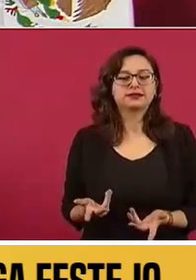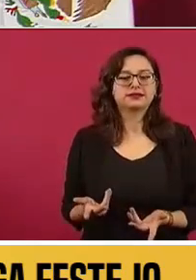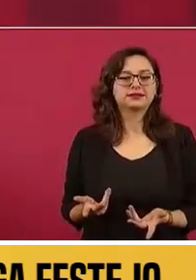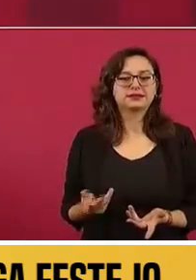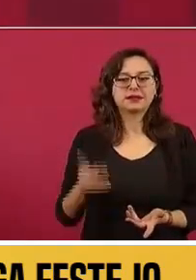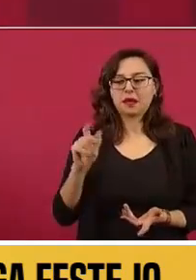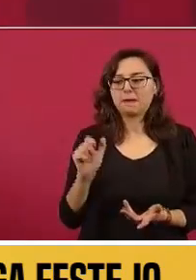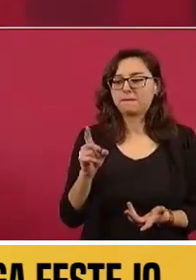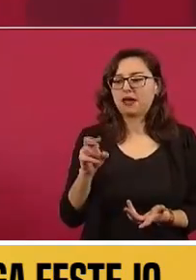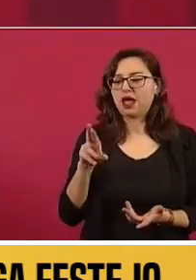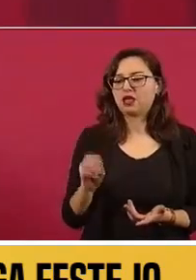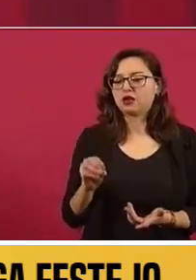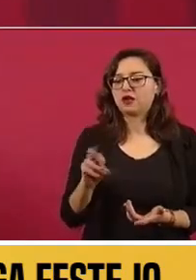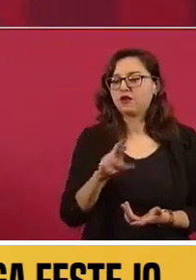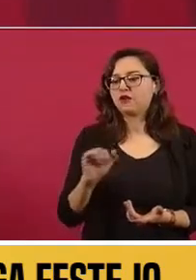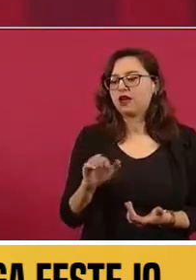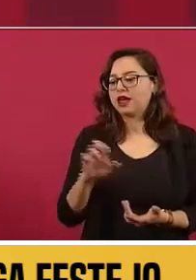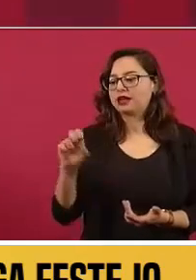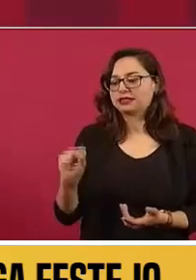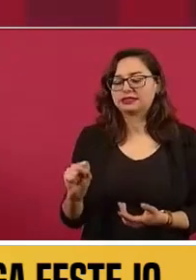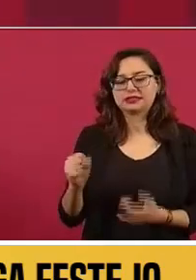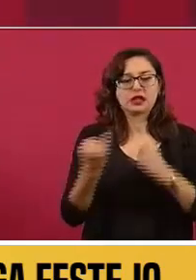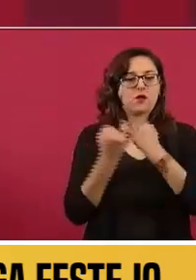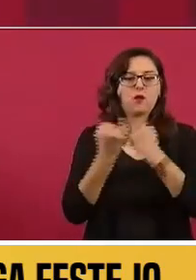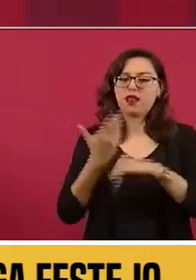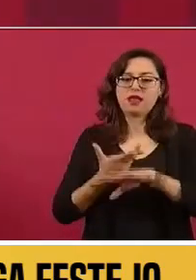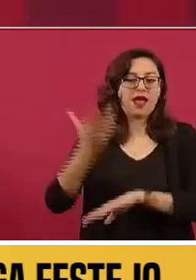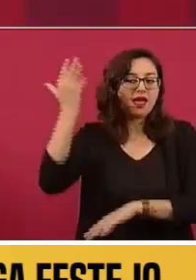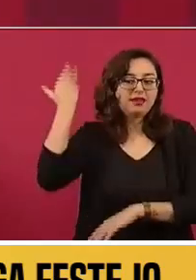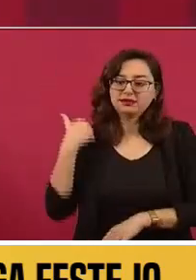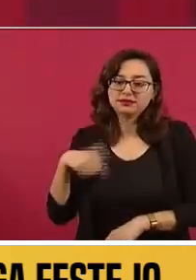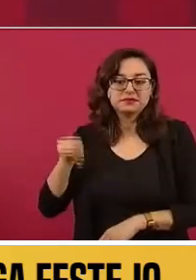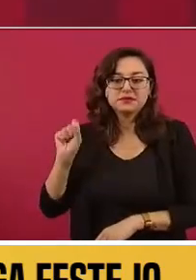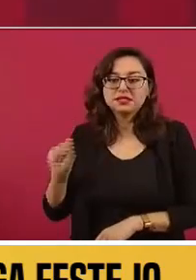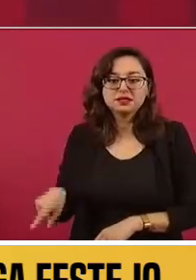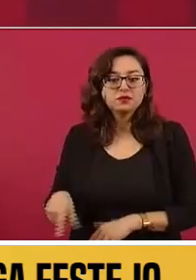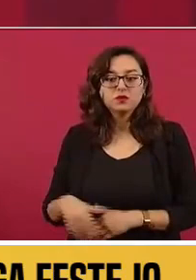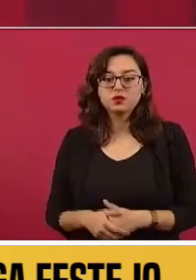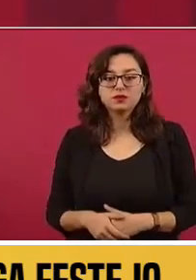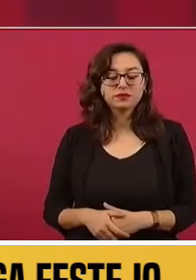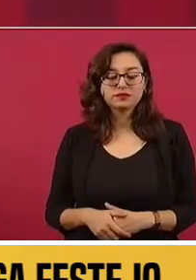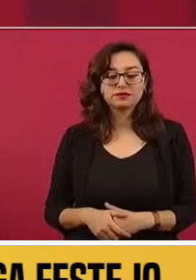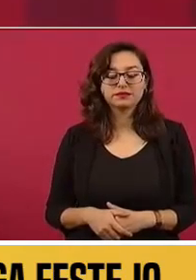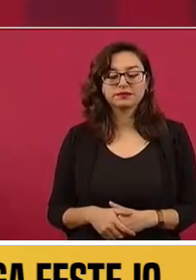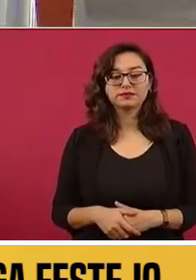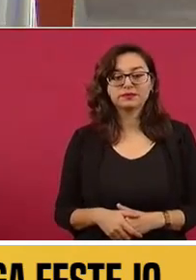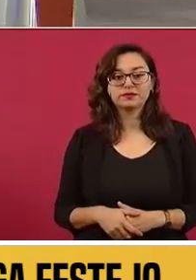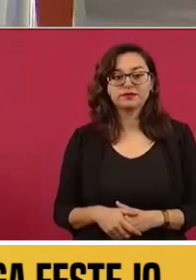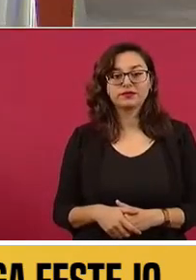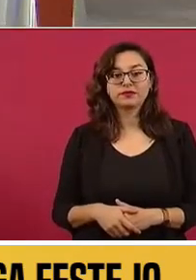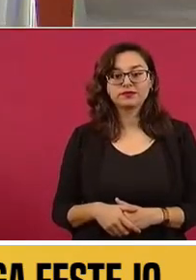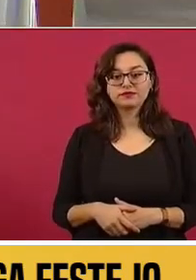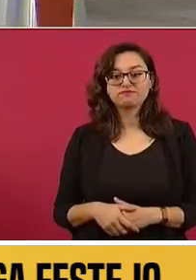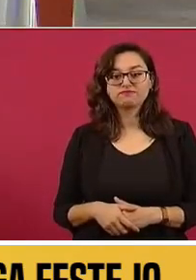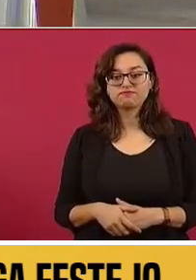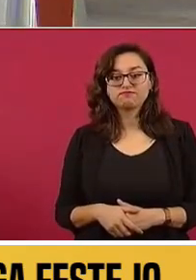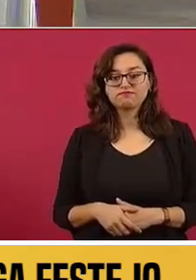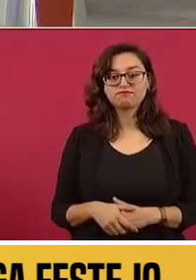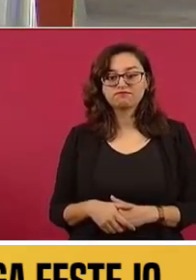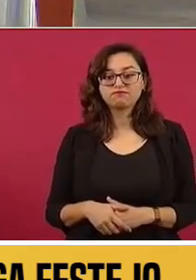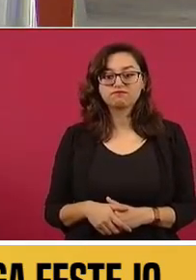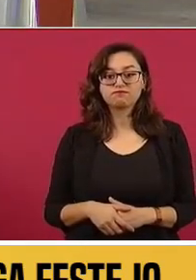Ferriz de siempre. Pedro Ferriz,